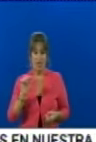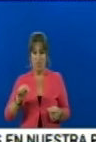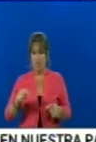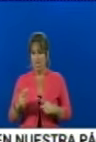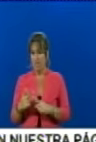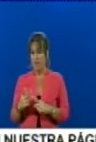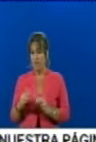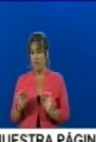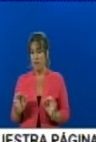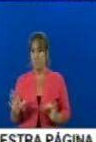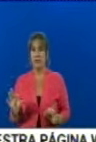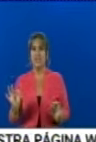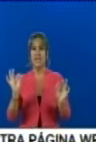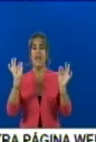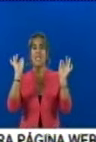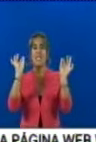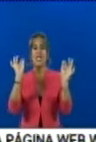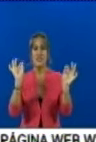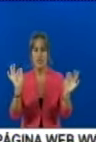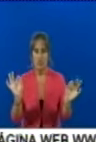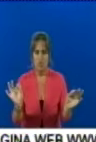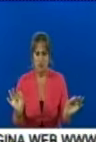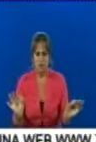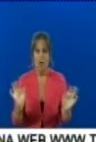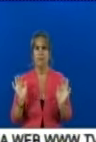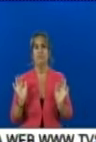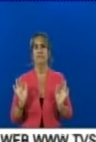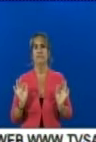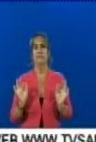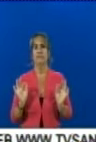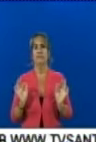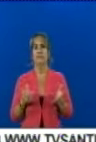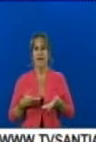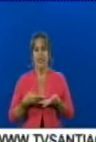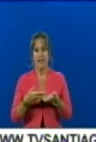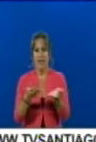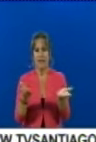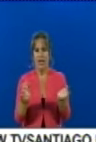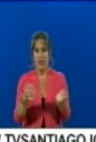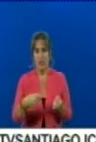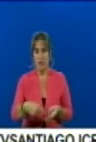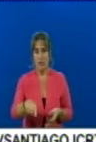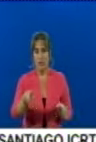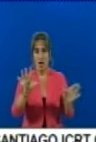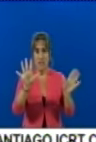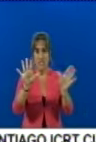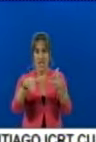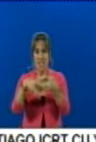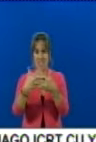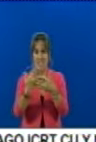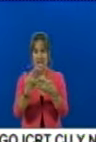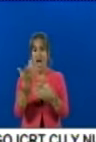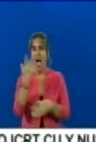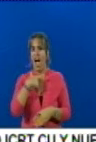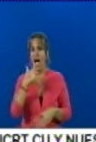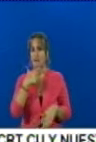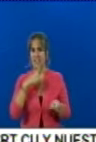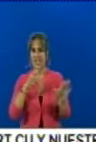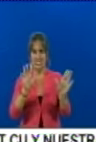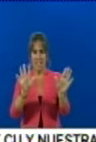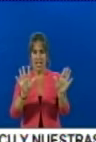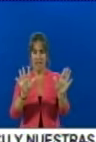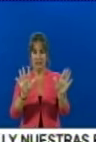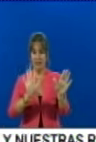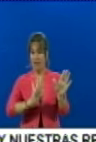estudio, se mantiene firme el propósito de entregar los próximos 10 días del mes de abril, una vez que llegaron